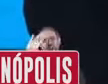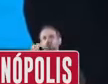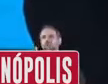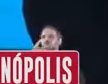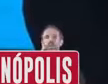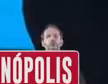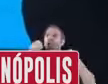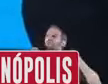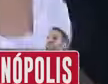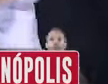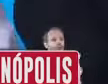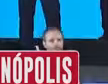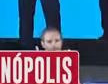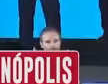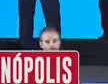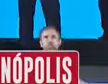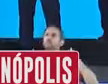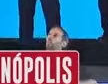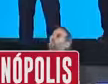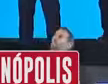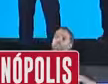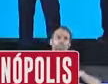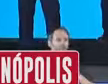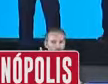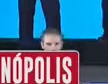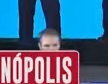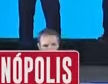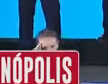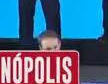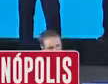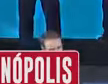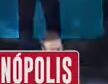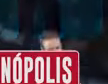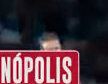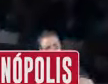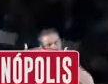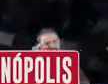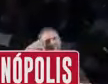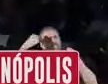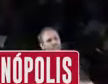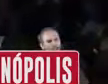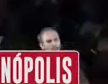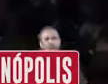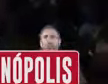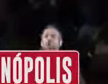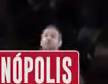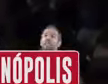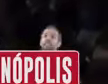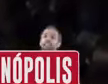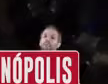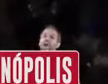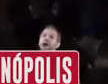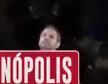bajar las manos y los brazos ante el mínimo impedimento hay que ser terco cuando un funcionario tiene que ser